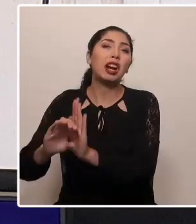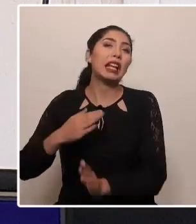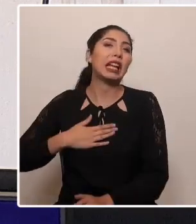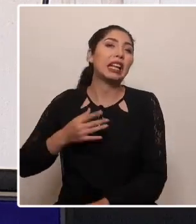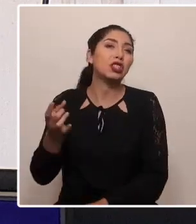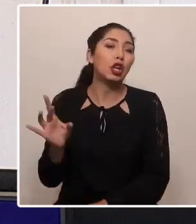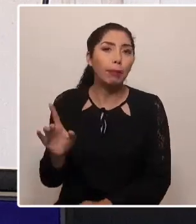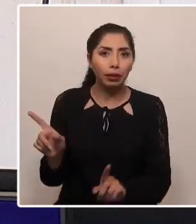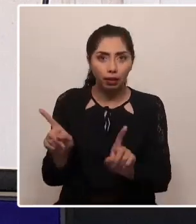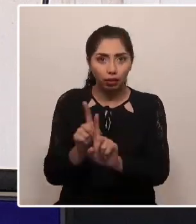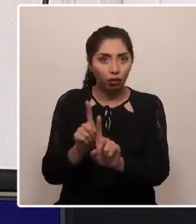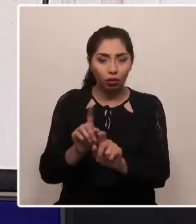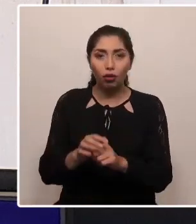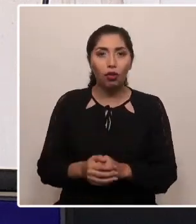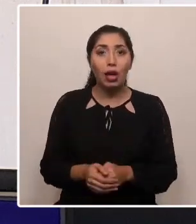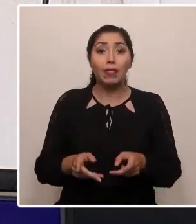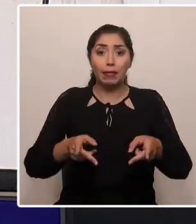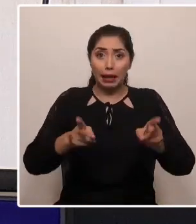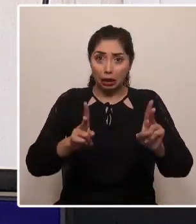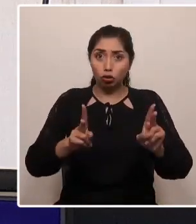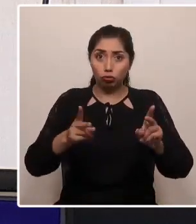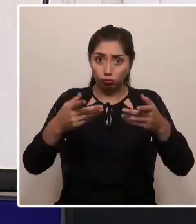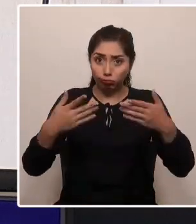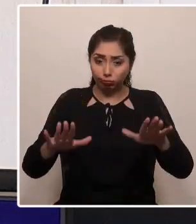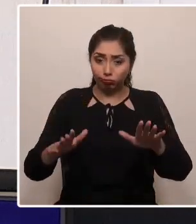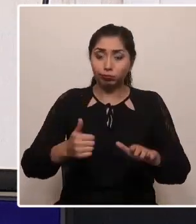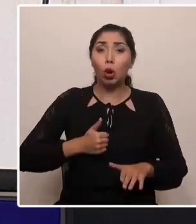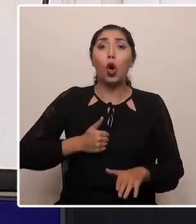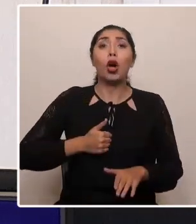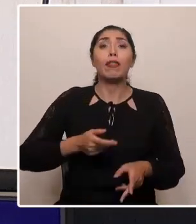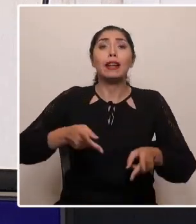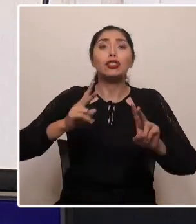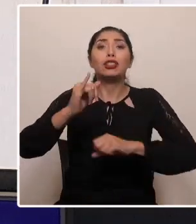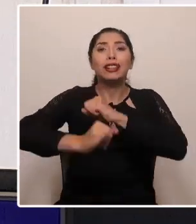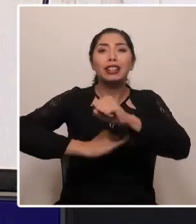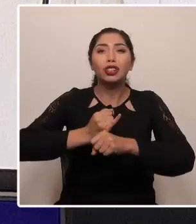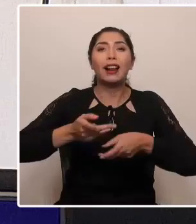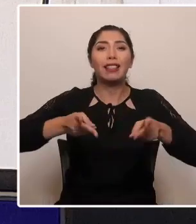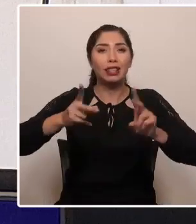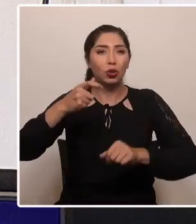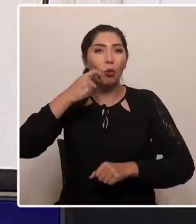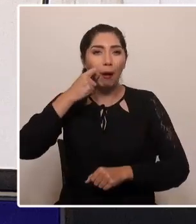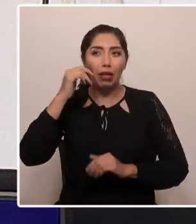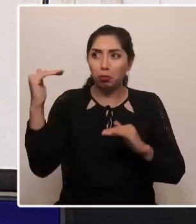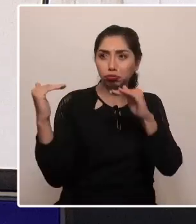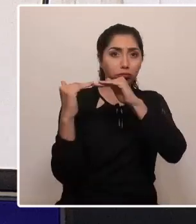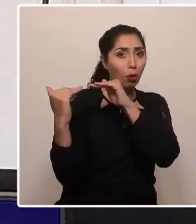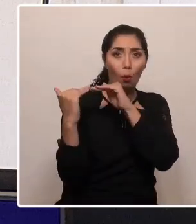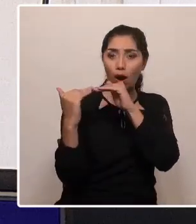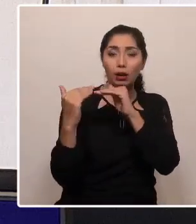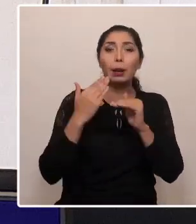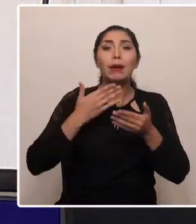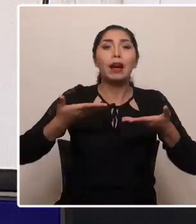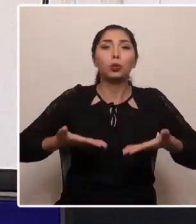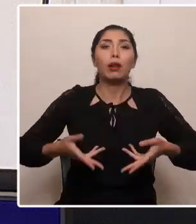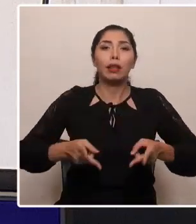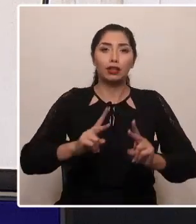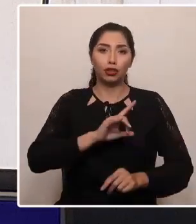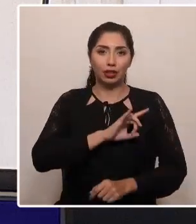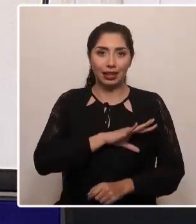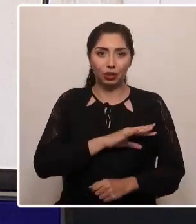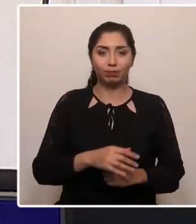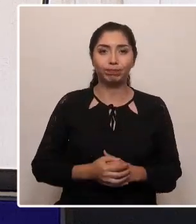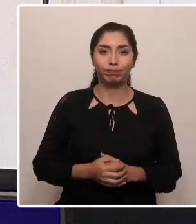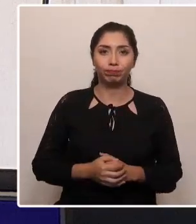está reconocido en el Derecho Internacional de los Derechos Humanos y también en nuestro actual derecho chileno. Lo reconoce